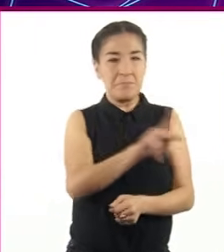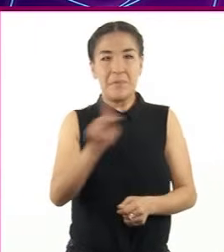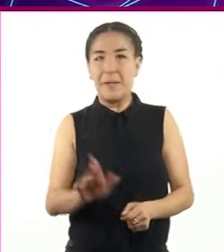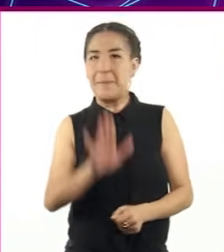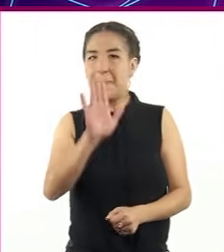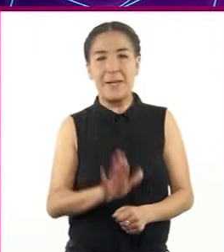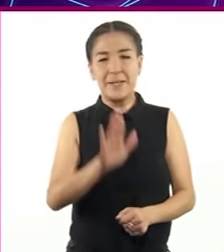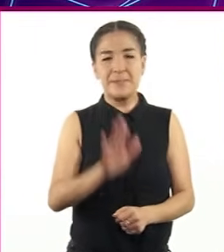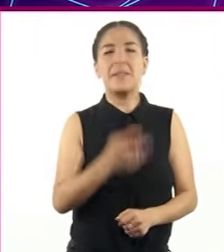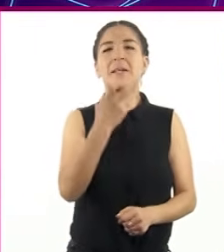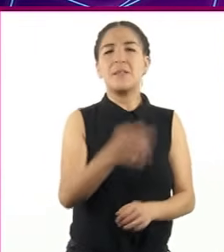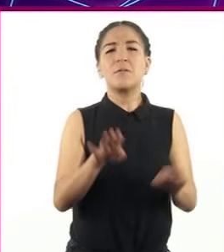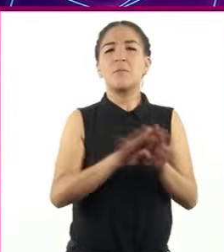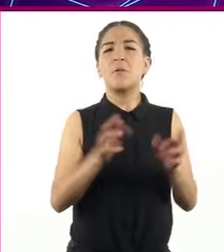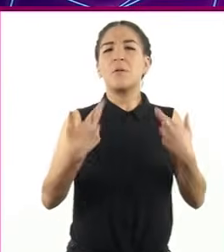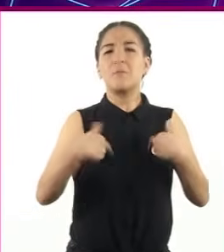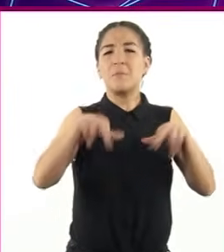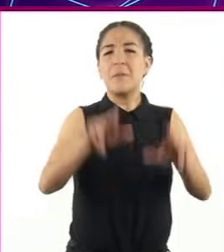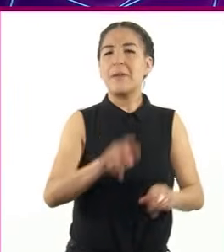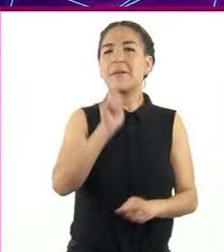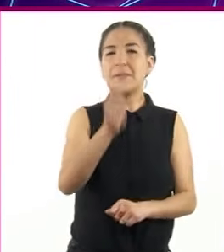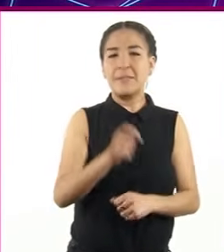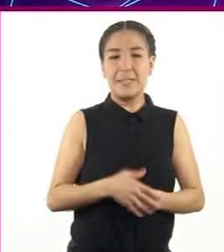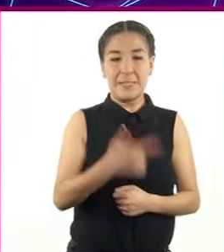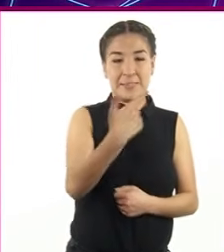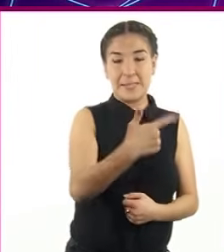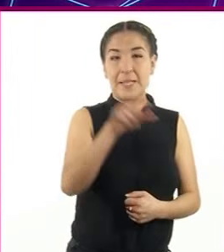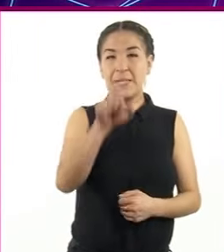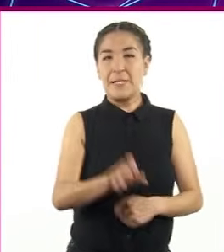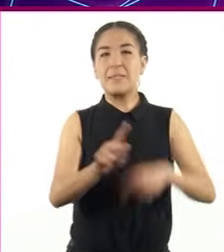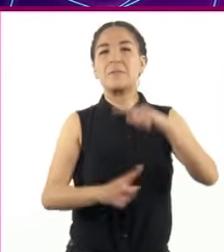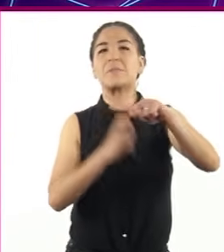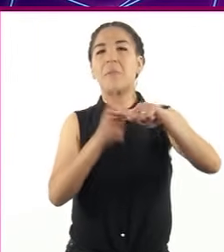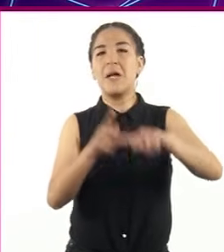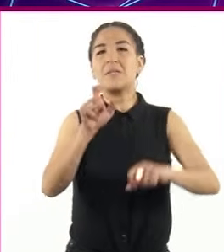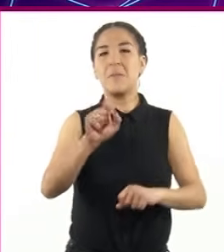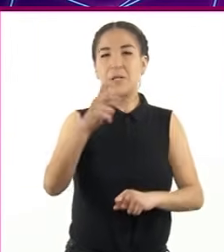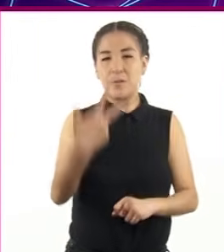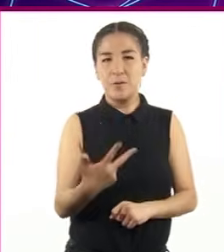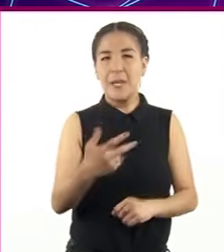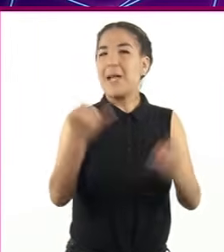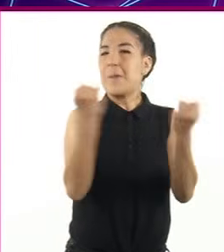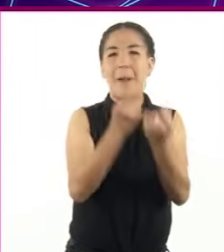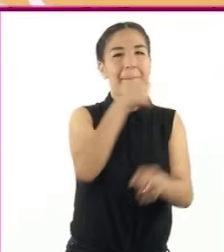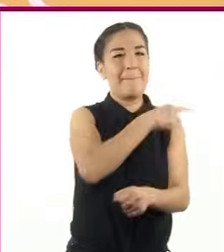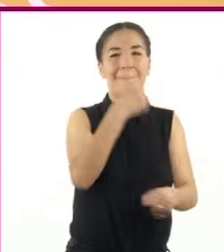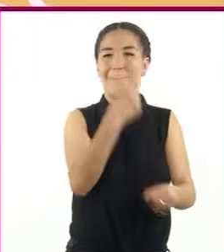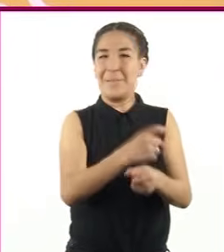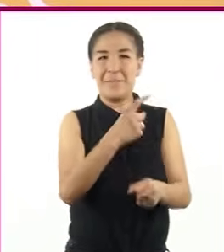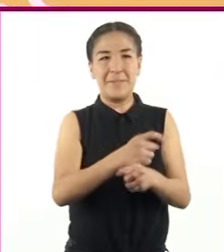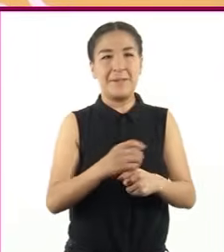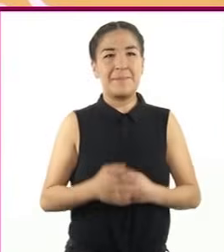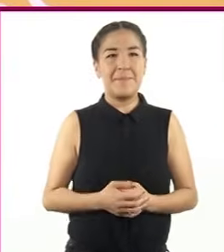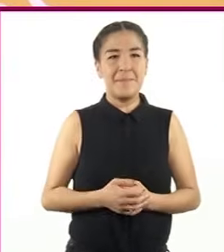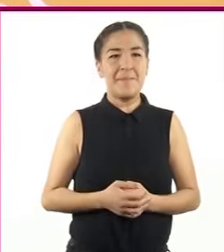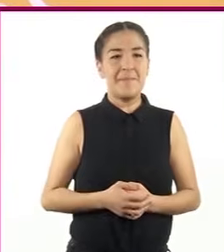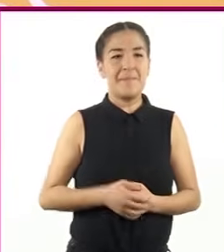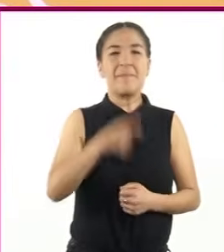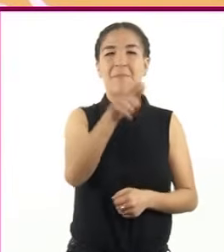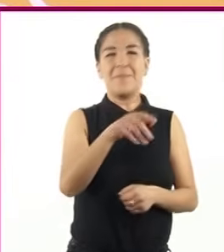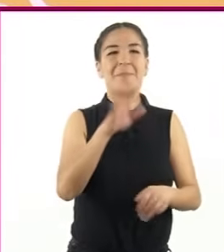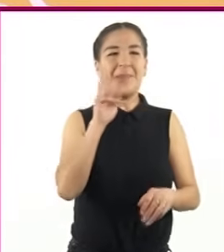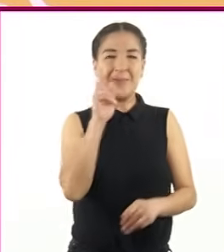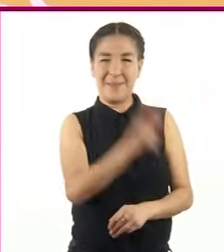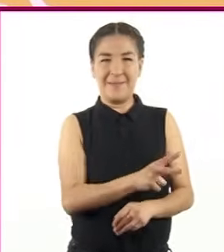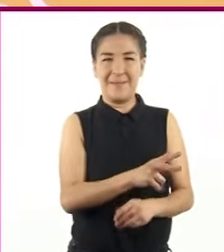semejantes. La expresión que resulta es 7x más 28, igual que en el primer caso. Como seguramente han